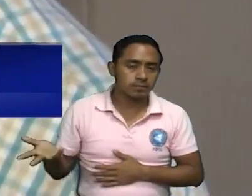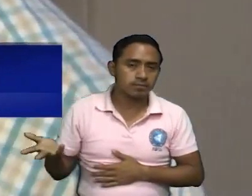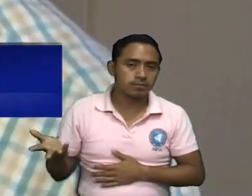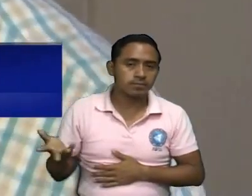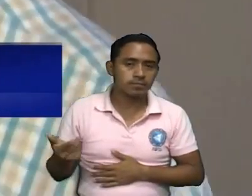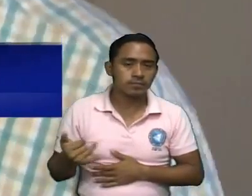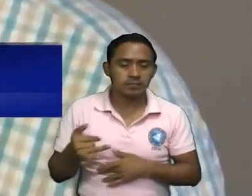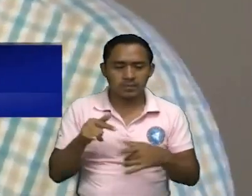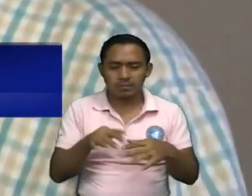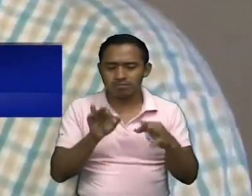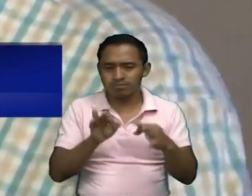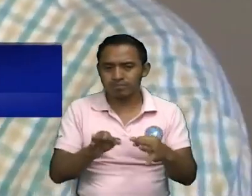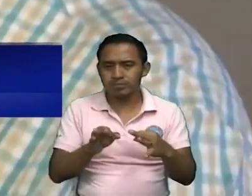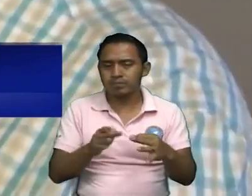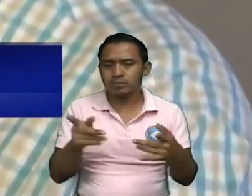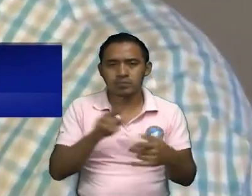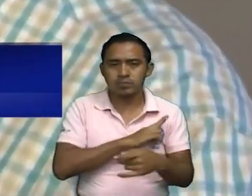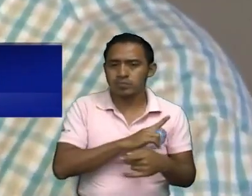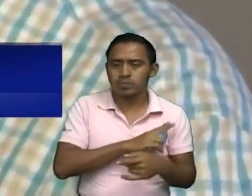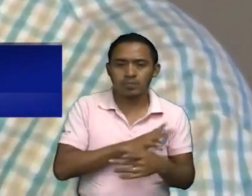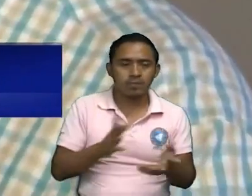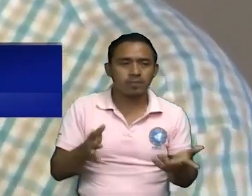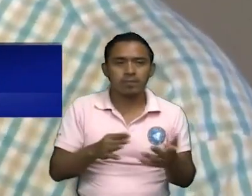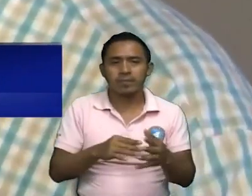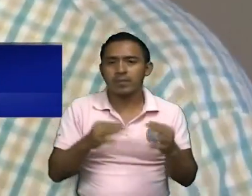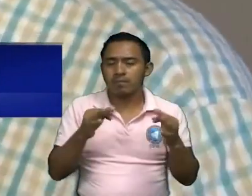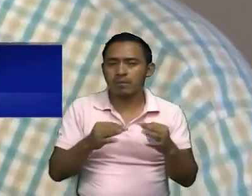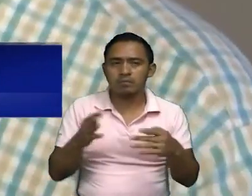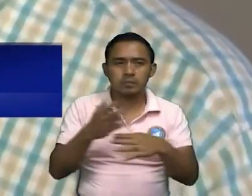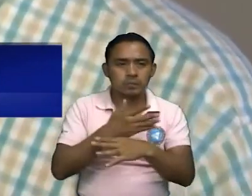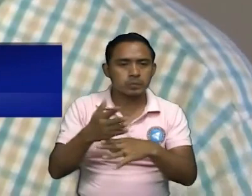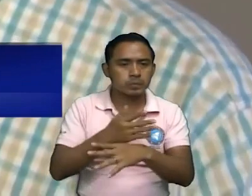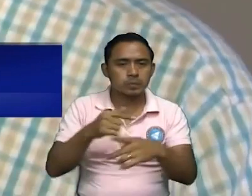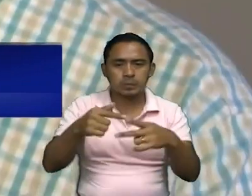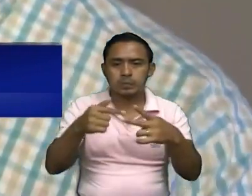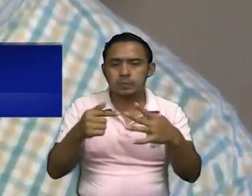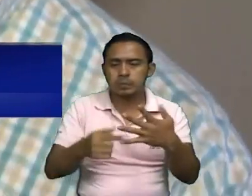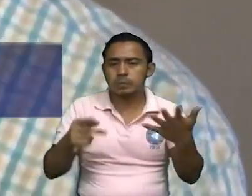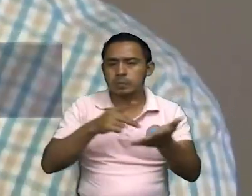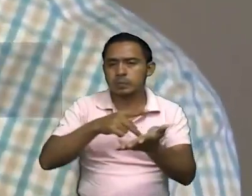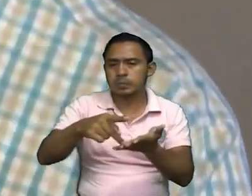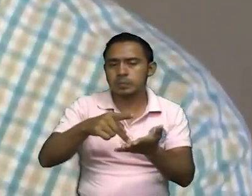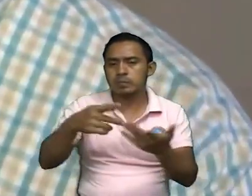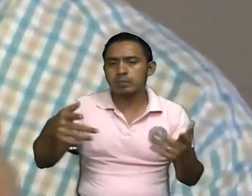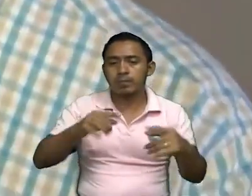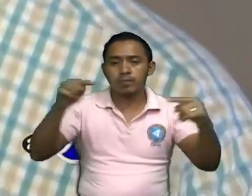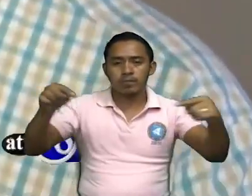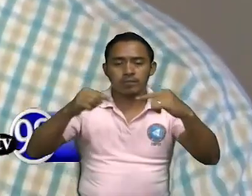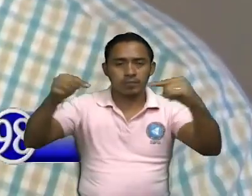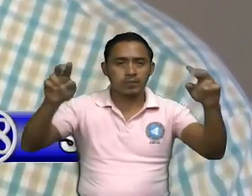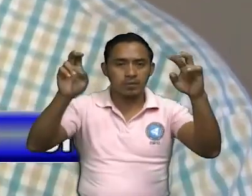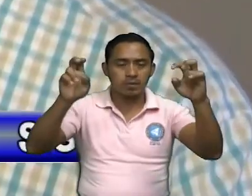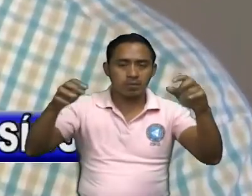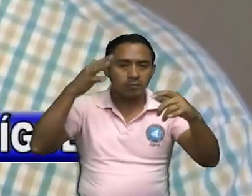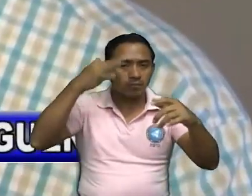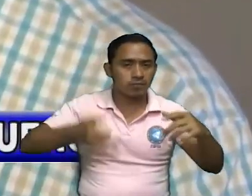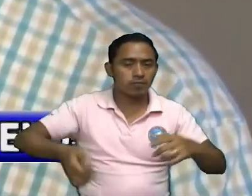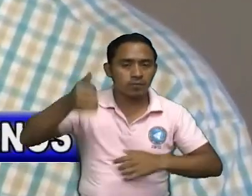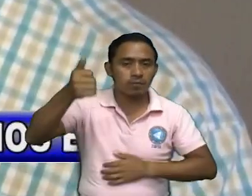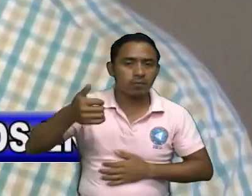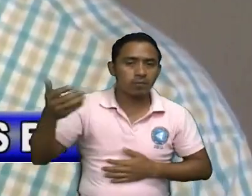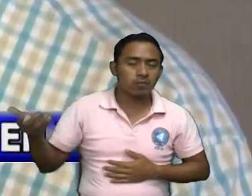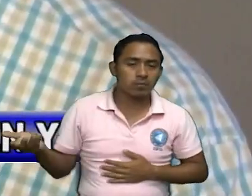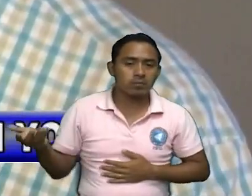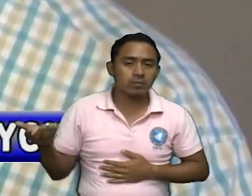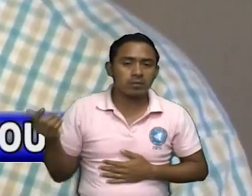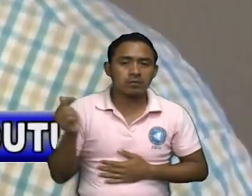se concretiza. Tiene unas proyecciones con toda una serie de diferentes partidos, pero bueno, el término de oposición en general es